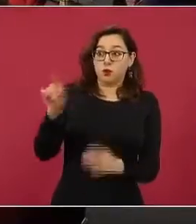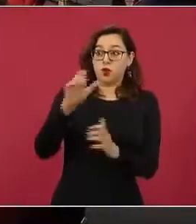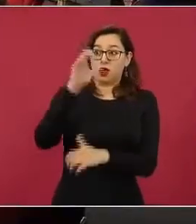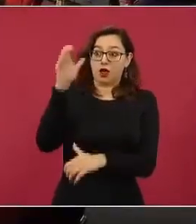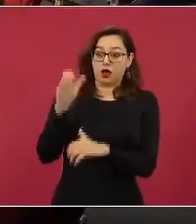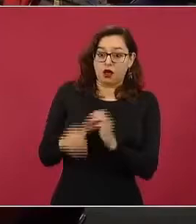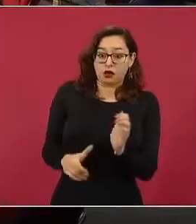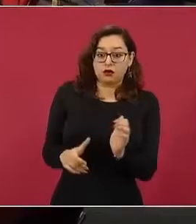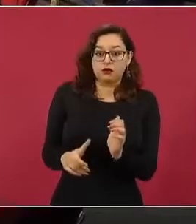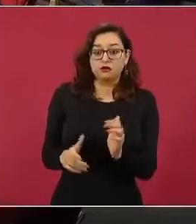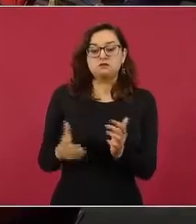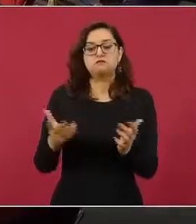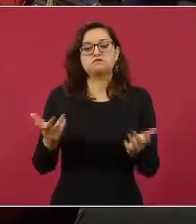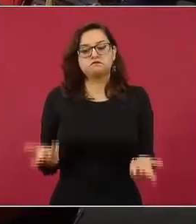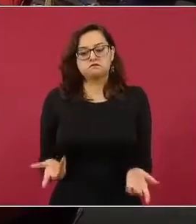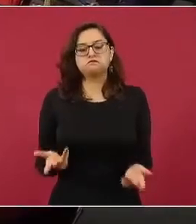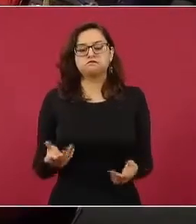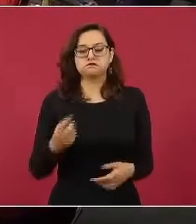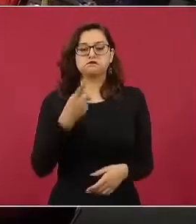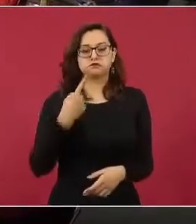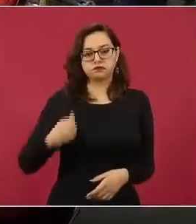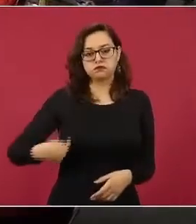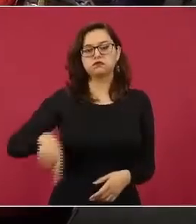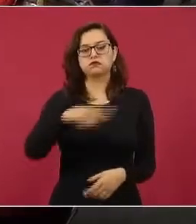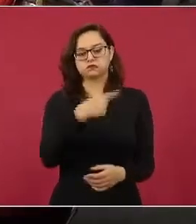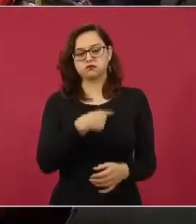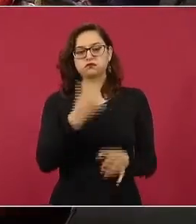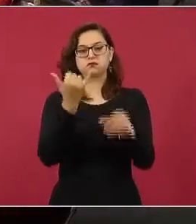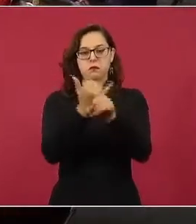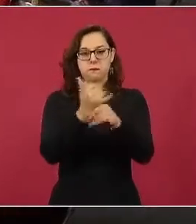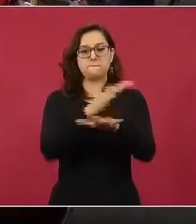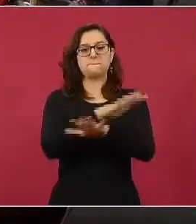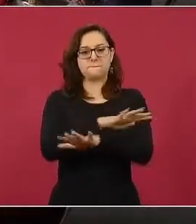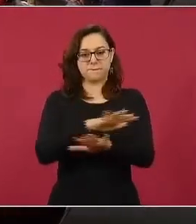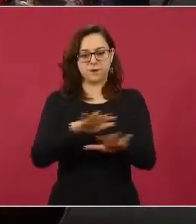vamos a informar a la población,